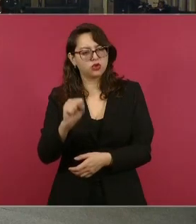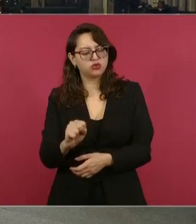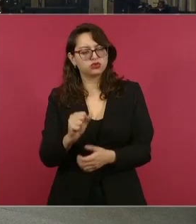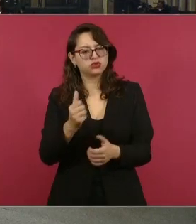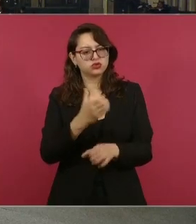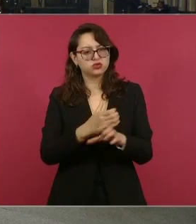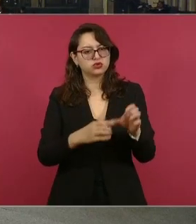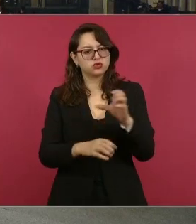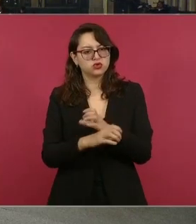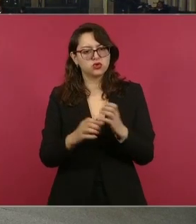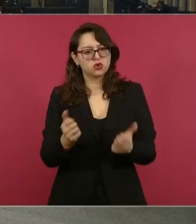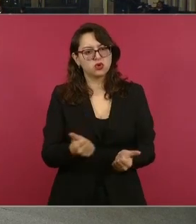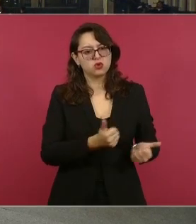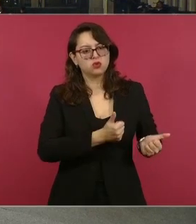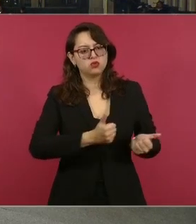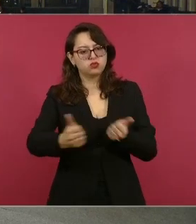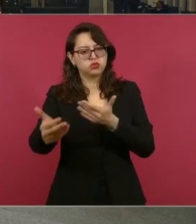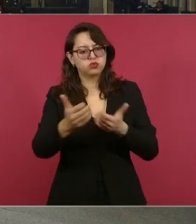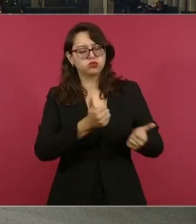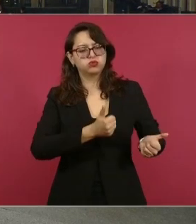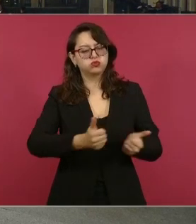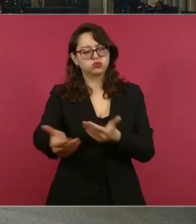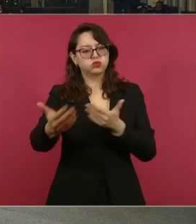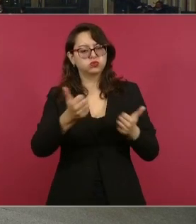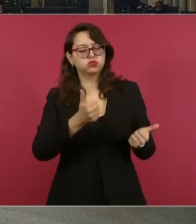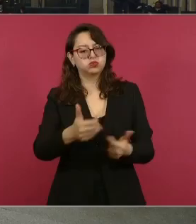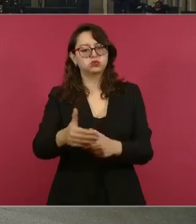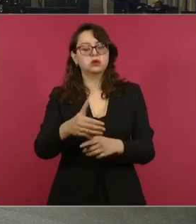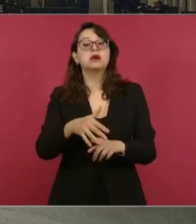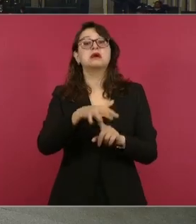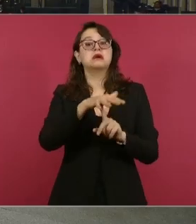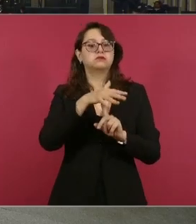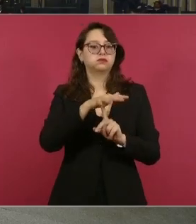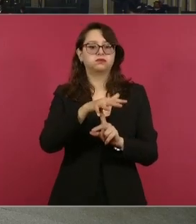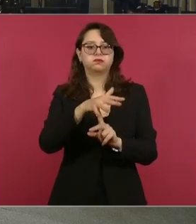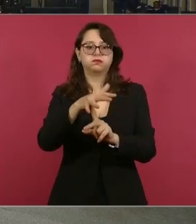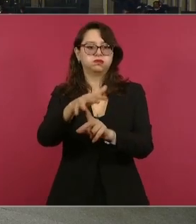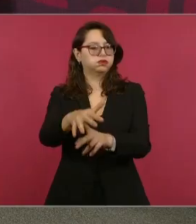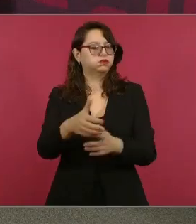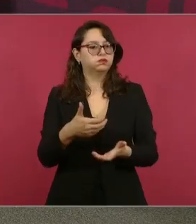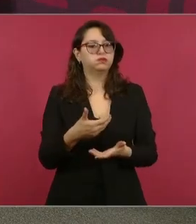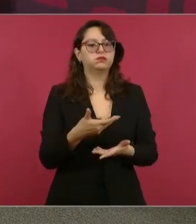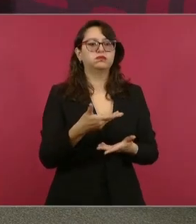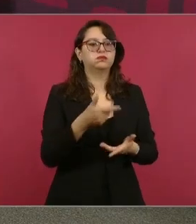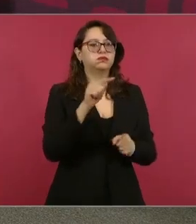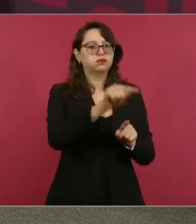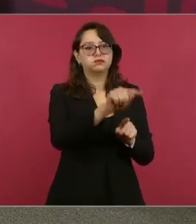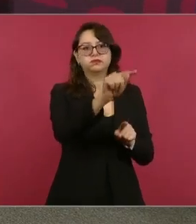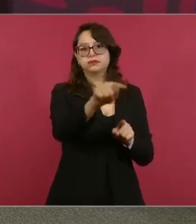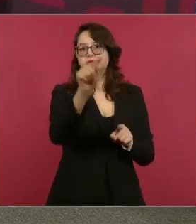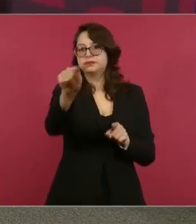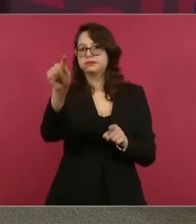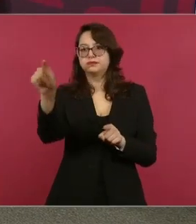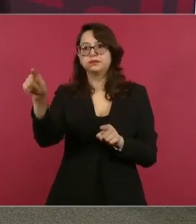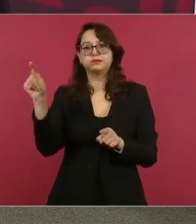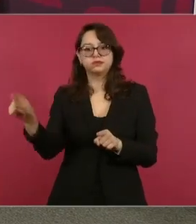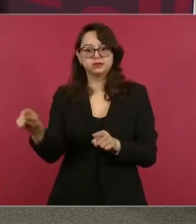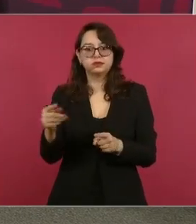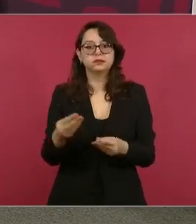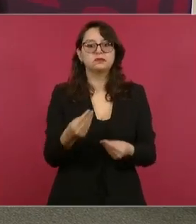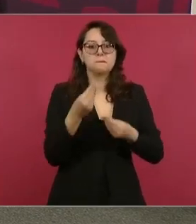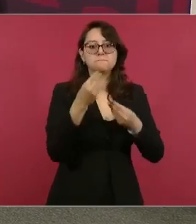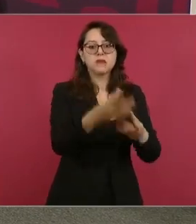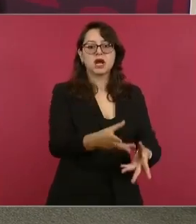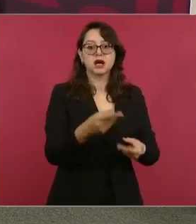a Pie de la Cuesta en avionaves de la Fuerza Aérea Mexicana, mismas que se estarán distribuyendo a la